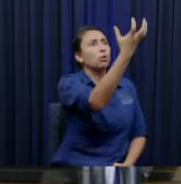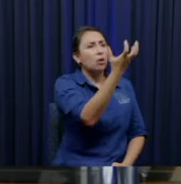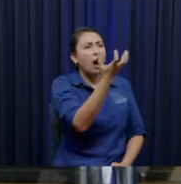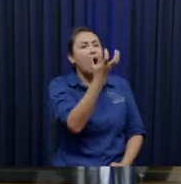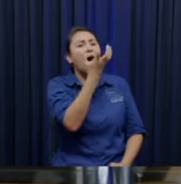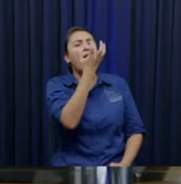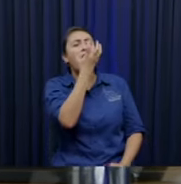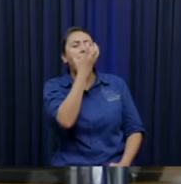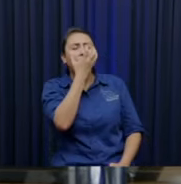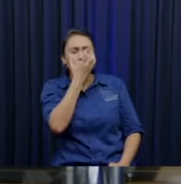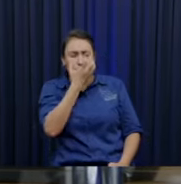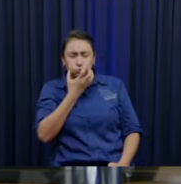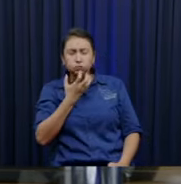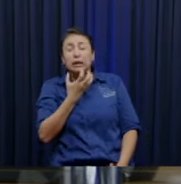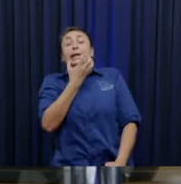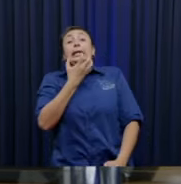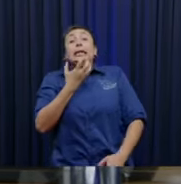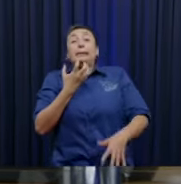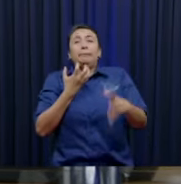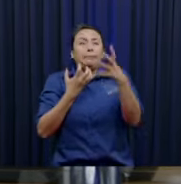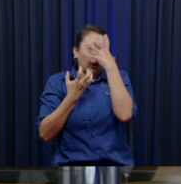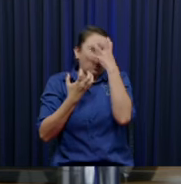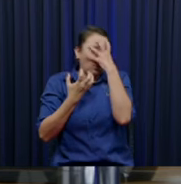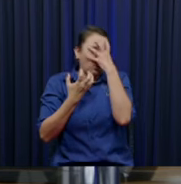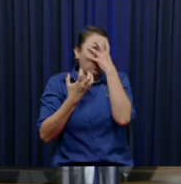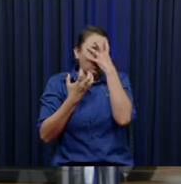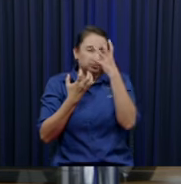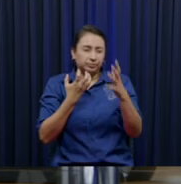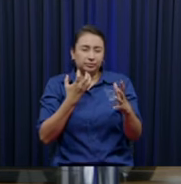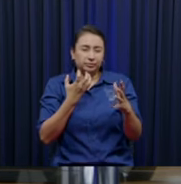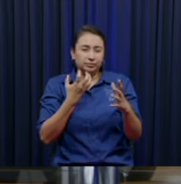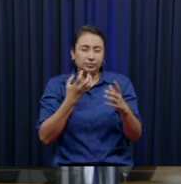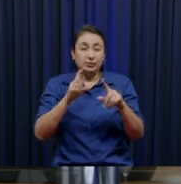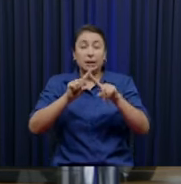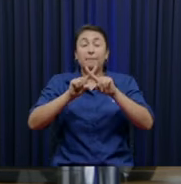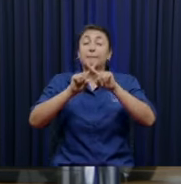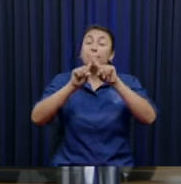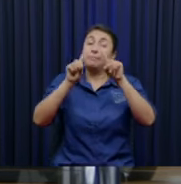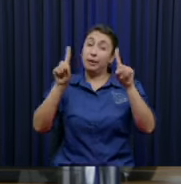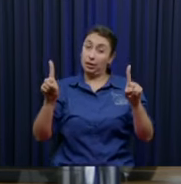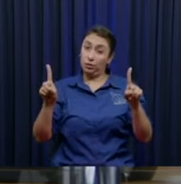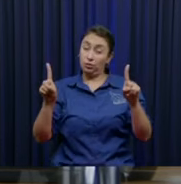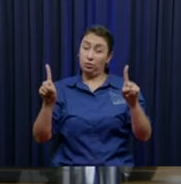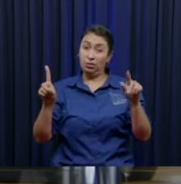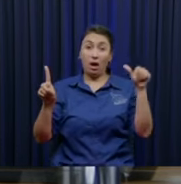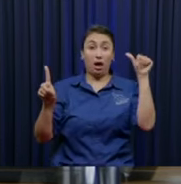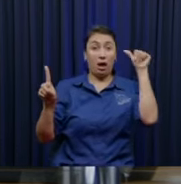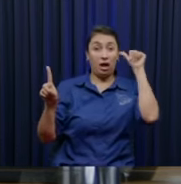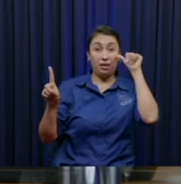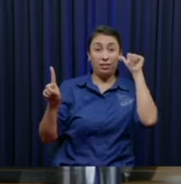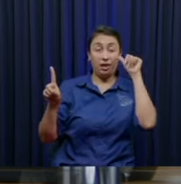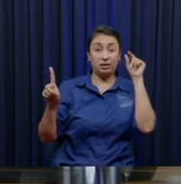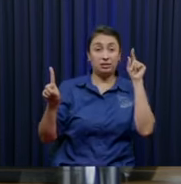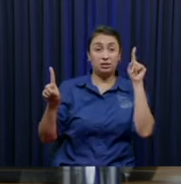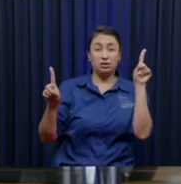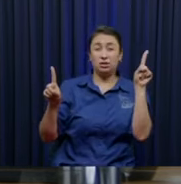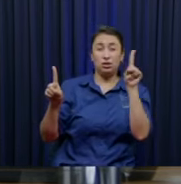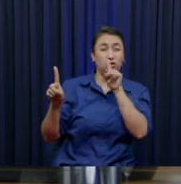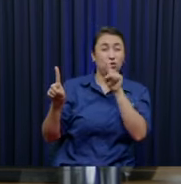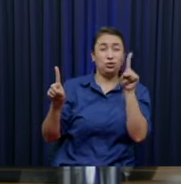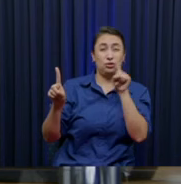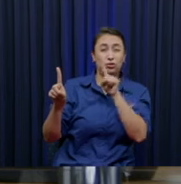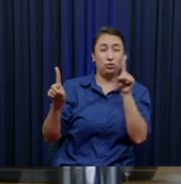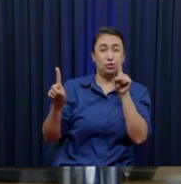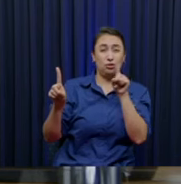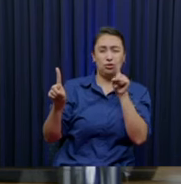haciendo vos? ¿No te he dicho que Dios me dijo que no comiera ese fruto? Pero comer no me